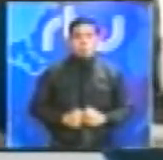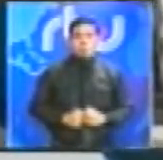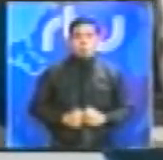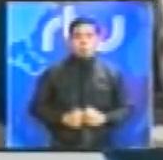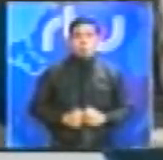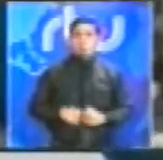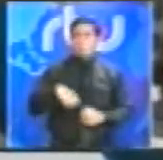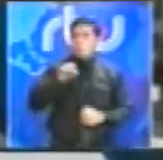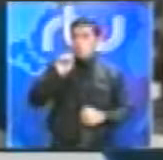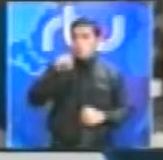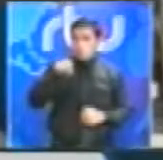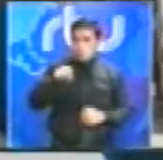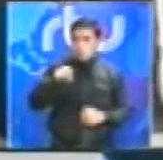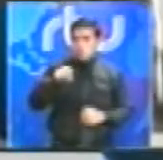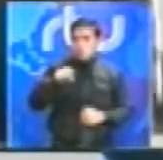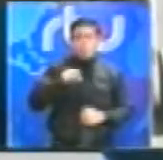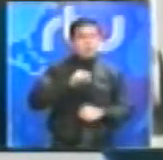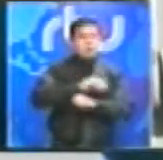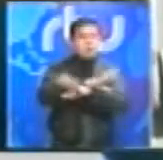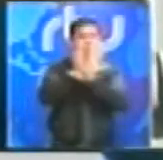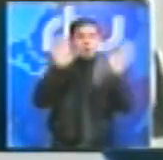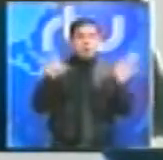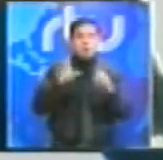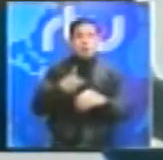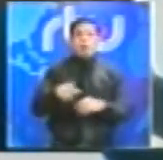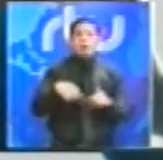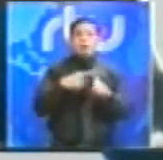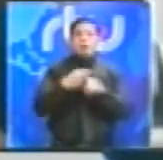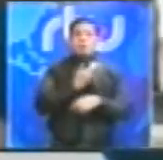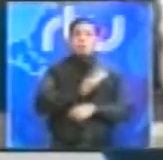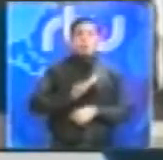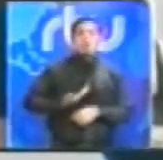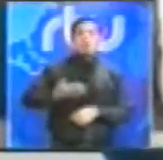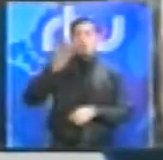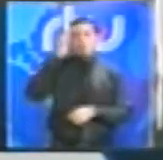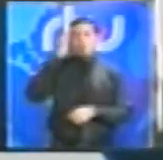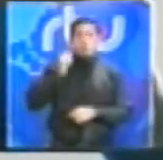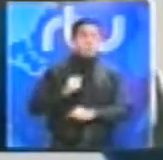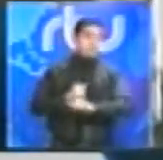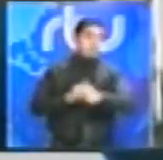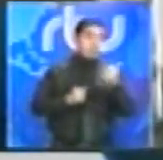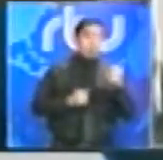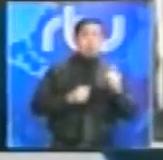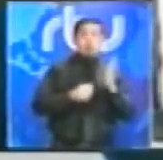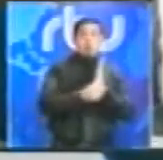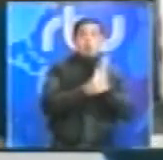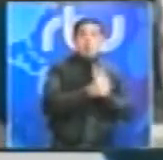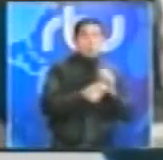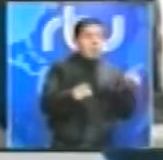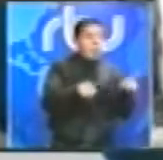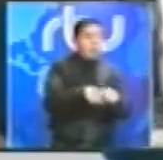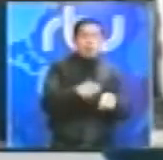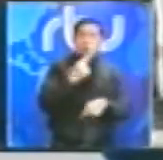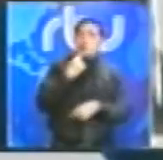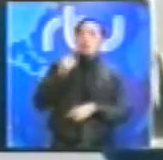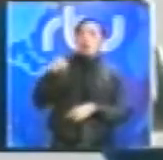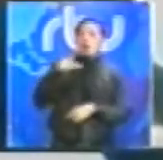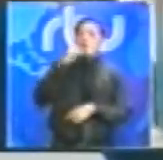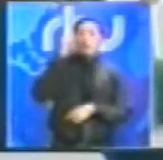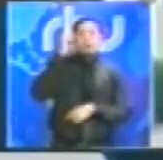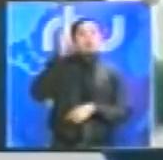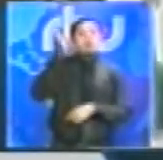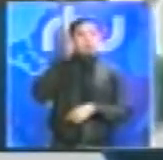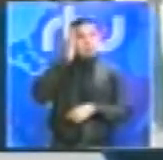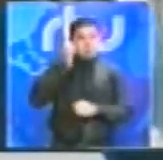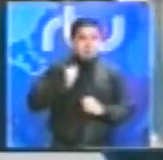por supuesto, eso está totalmente corroborado. Otro ministro que nos dice lo mismo. Por eso hay que insistir que la